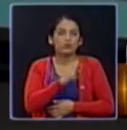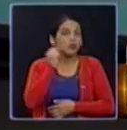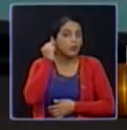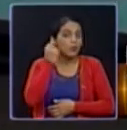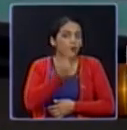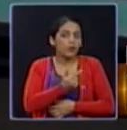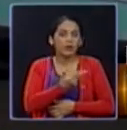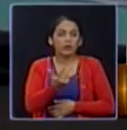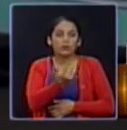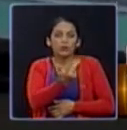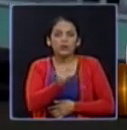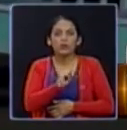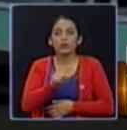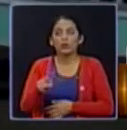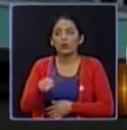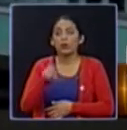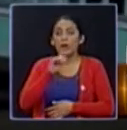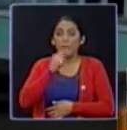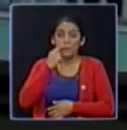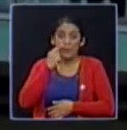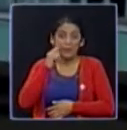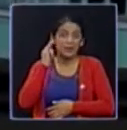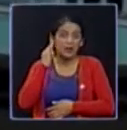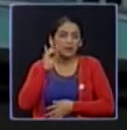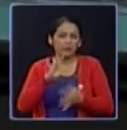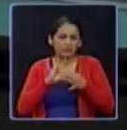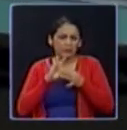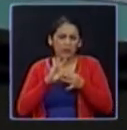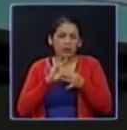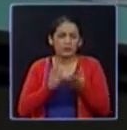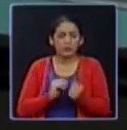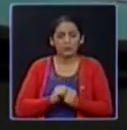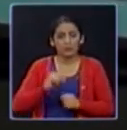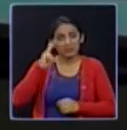con el padre de la víctima. Santiago Villasañay, Telerama Noticias.